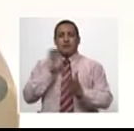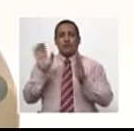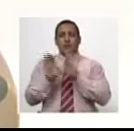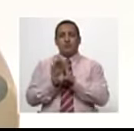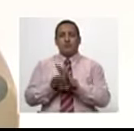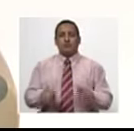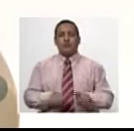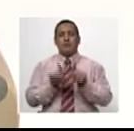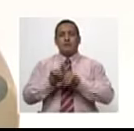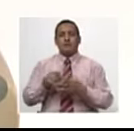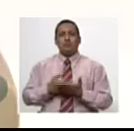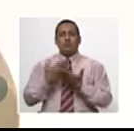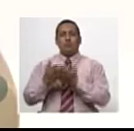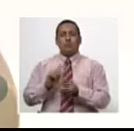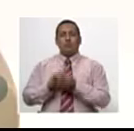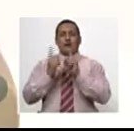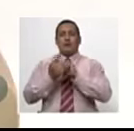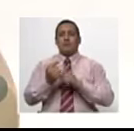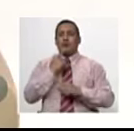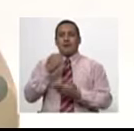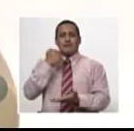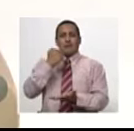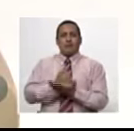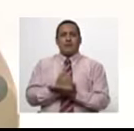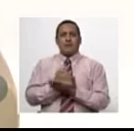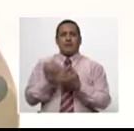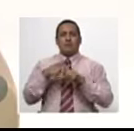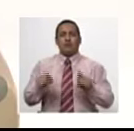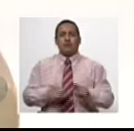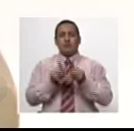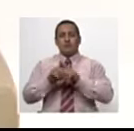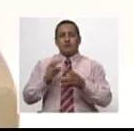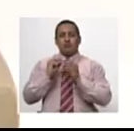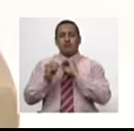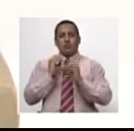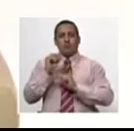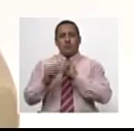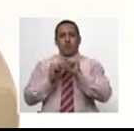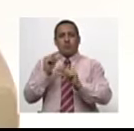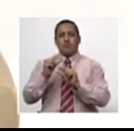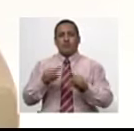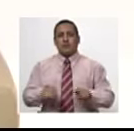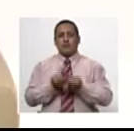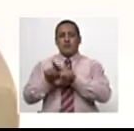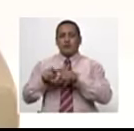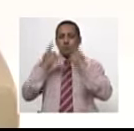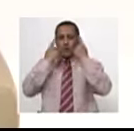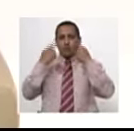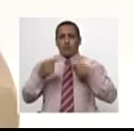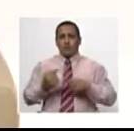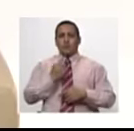más bien se propuso una reforma que ya fue aprobada, pero que se tiene que implementar progresivamente, mediante la cual